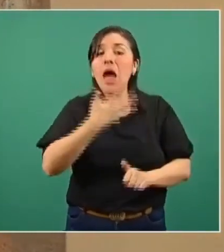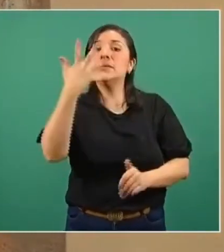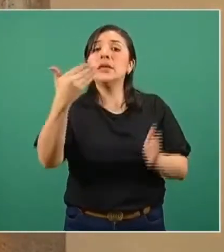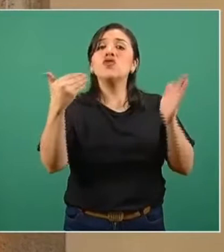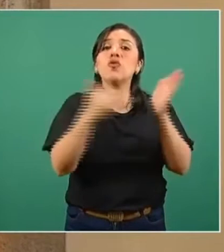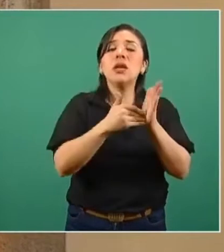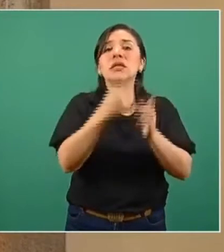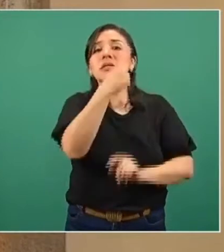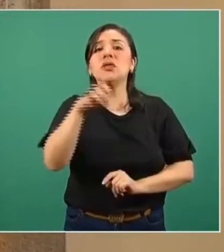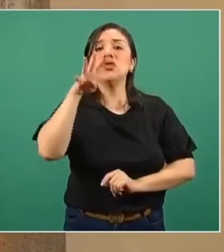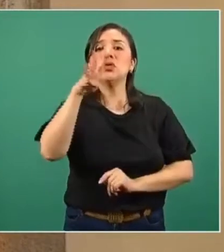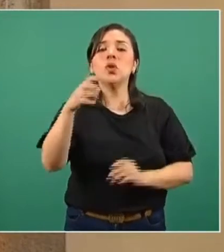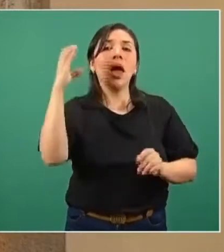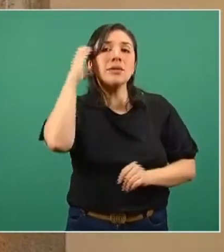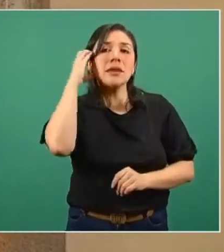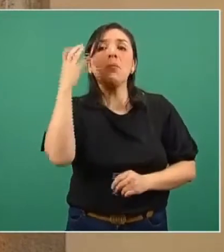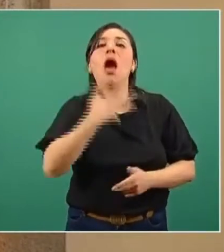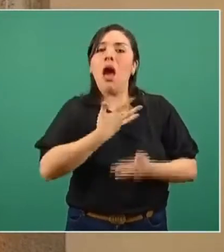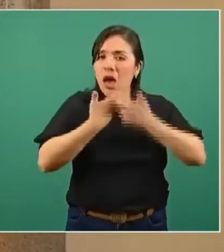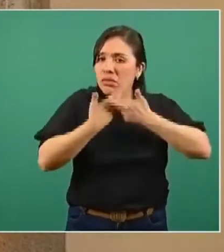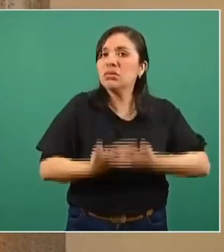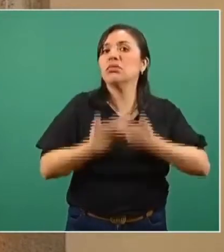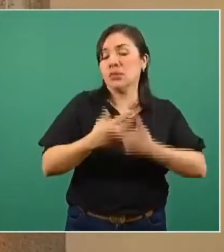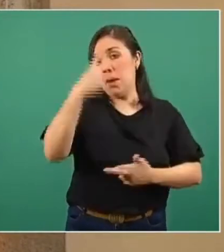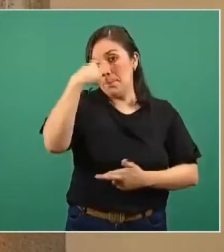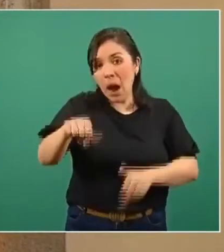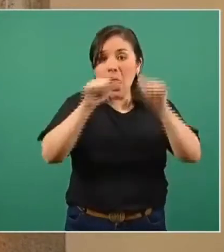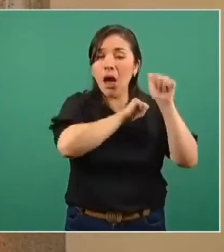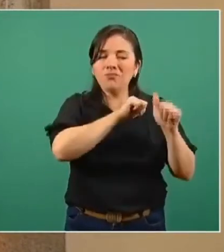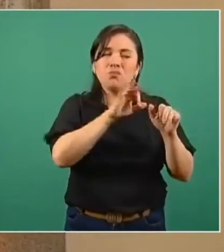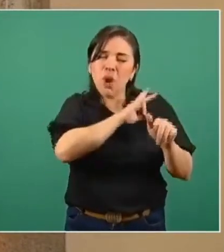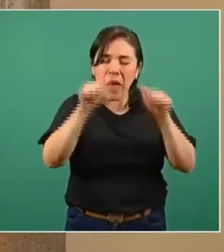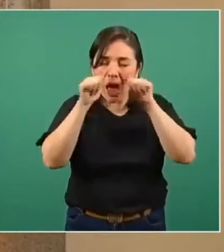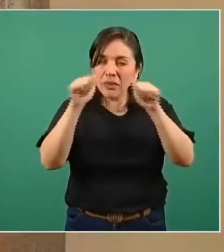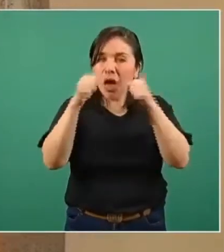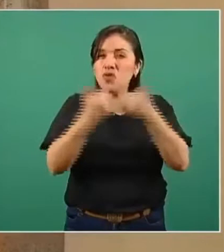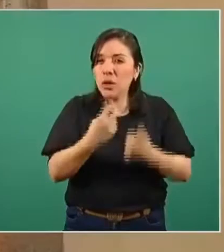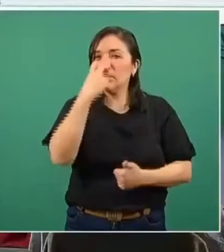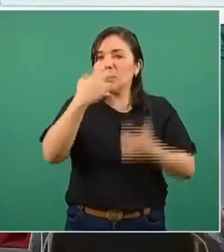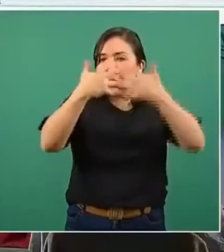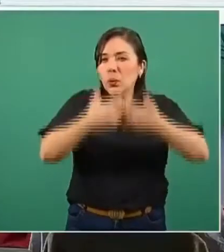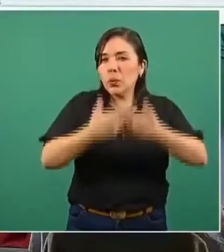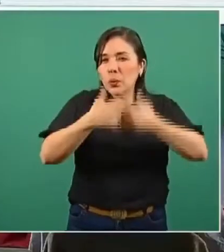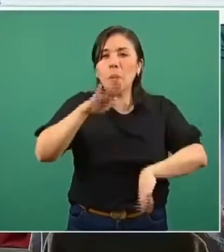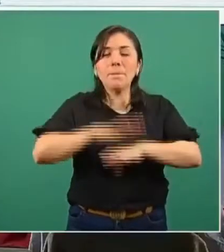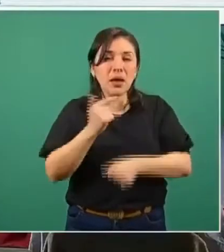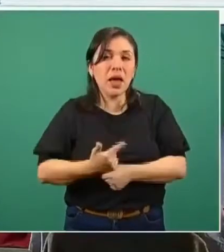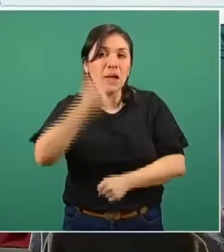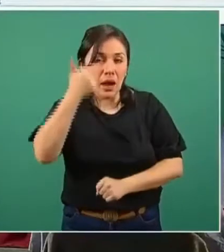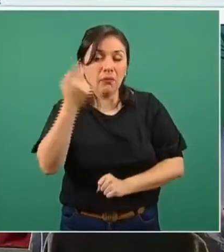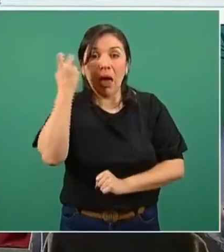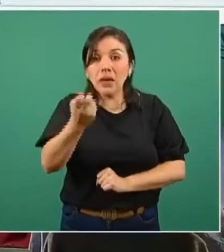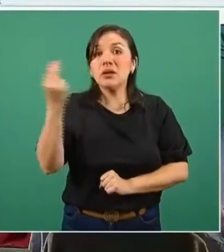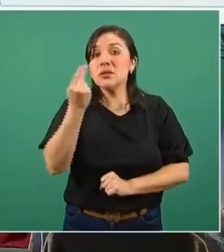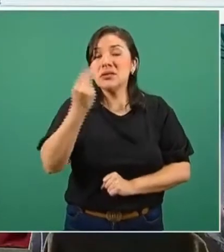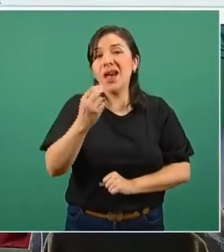5.119 camas con un respirador mecánico disponible para atender personas con infección respiratoria aguda grave que requiere